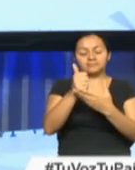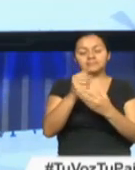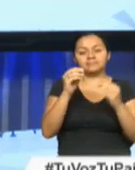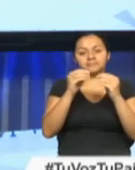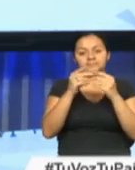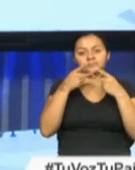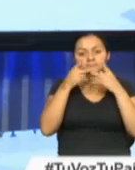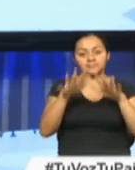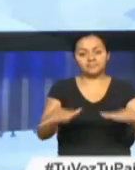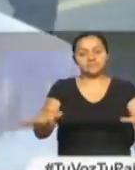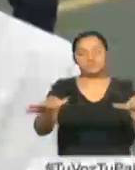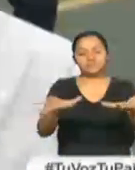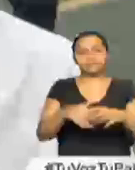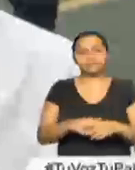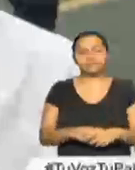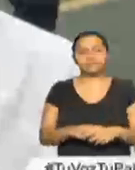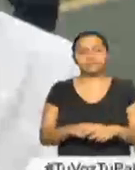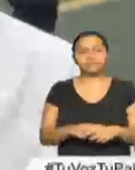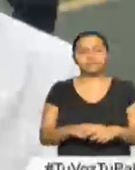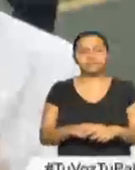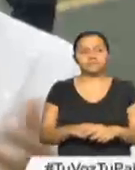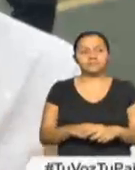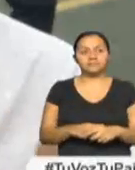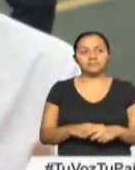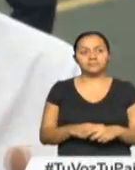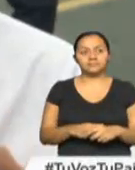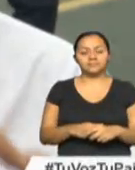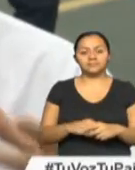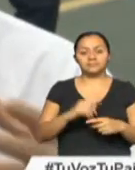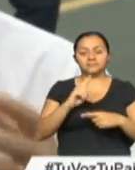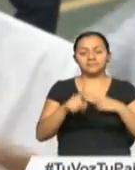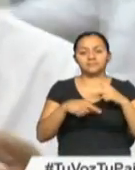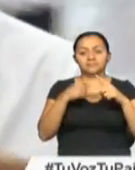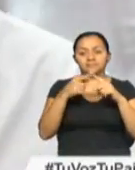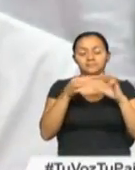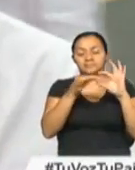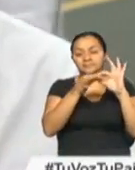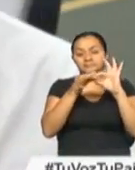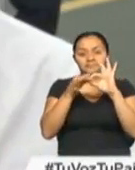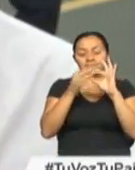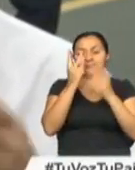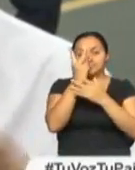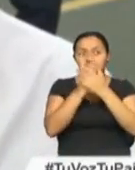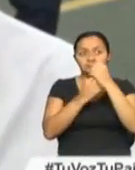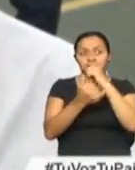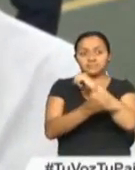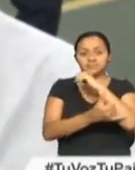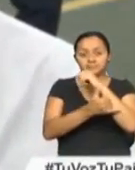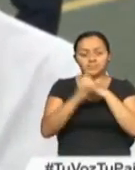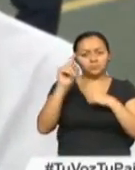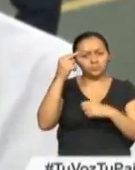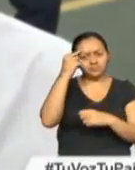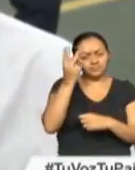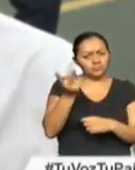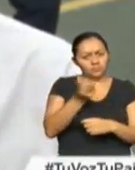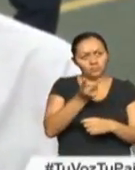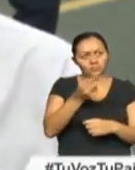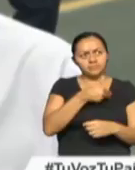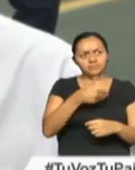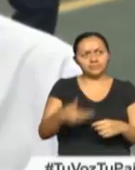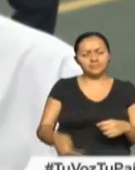los pueblos. Y cuando hay buenas relaciones entre dos países, entre dos gobiernos, entre dos